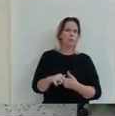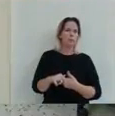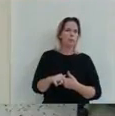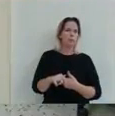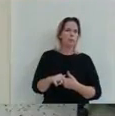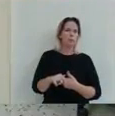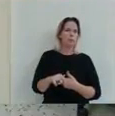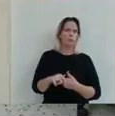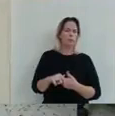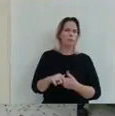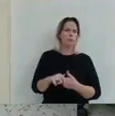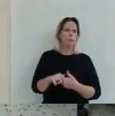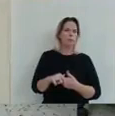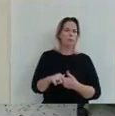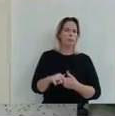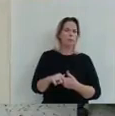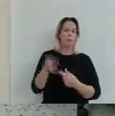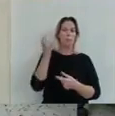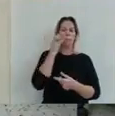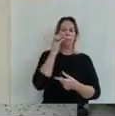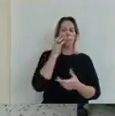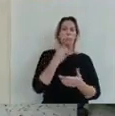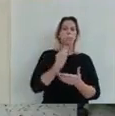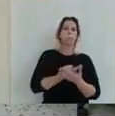Pongo a consideración la moción de la concejal Miño.